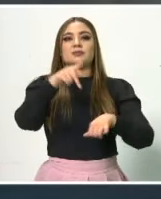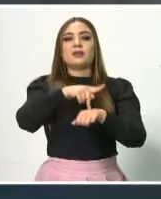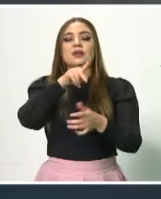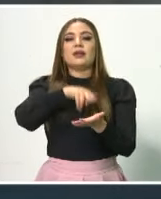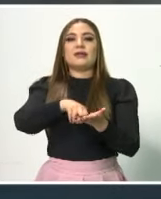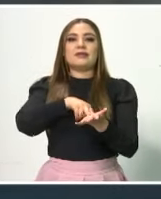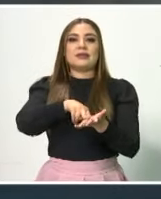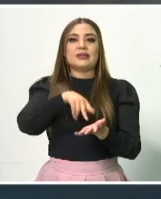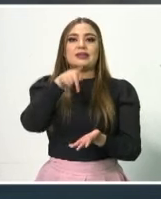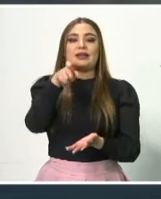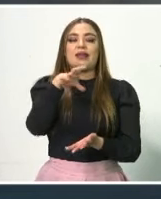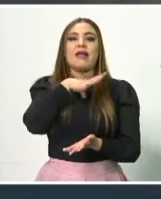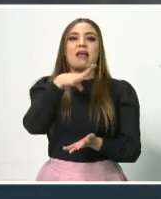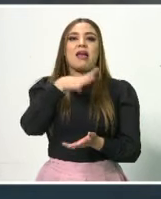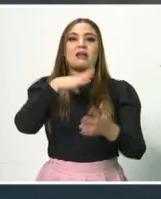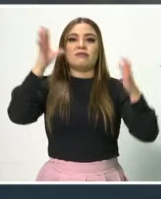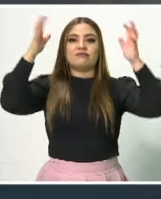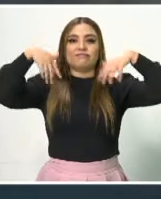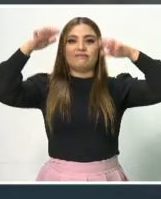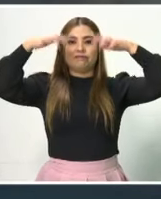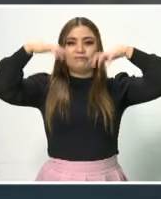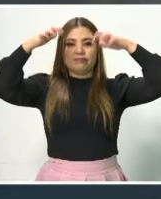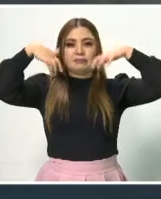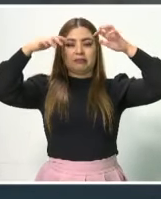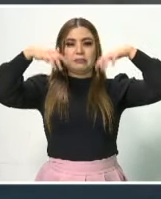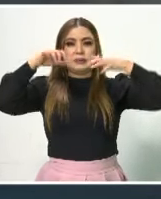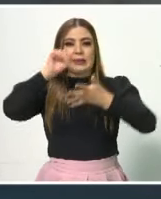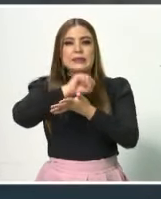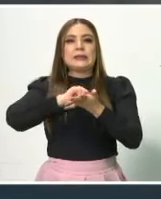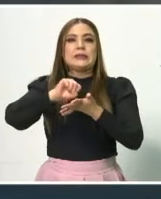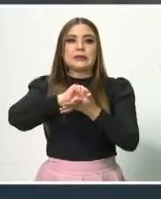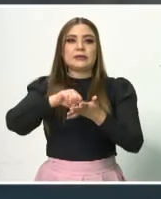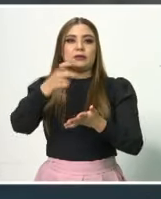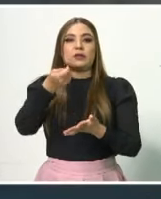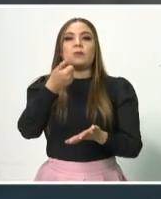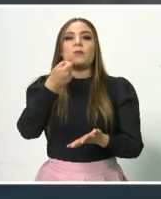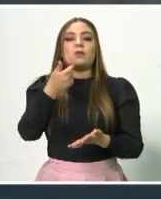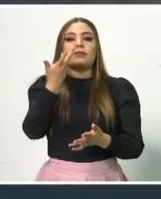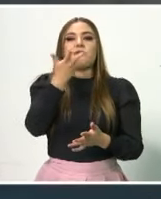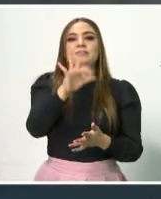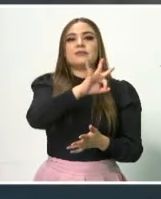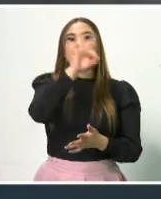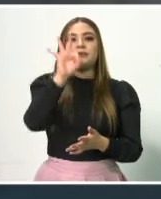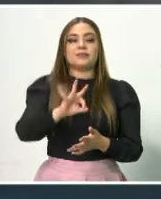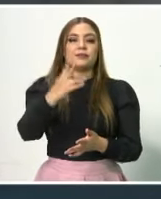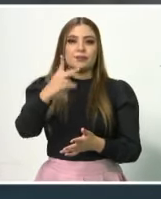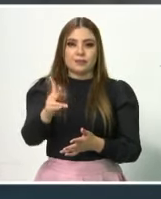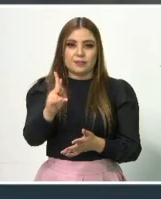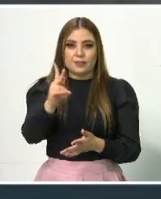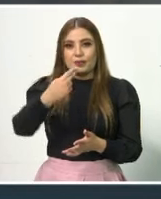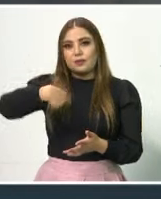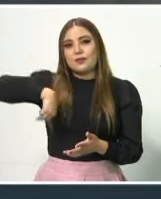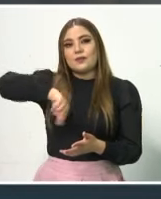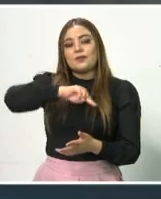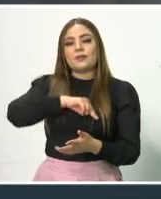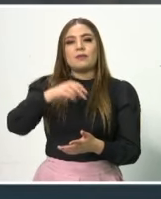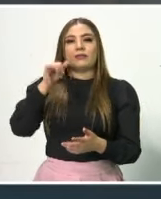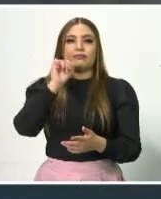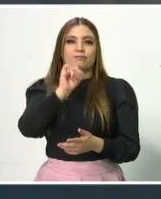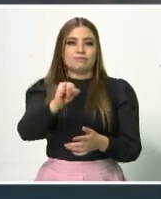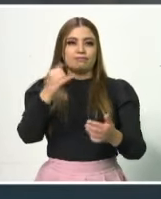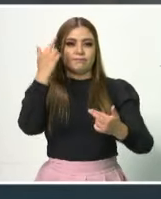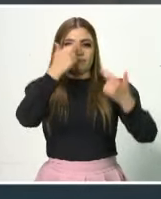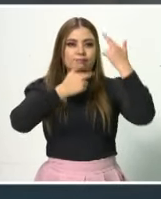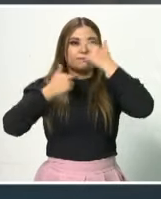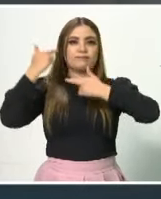tenemos probabilidad de lluvia hasta el momento, se mantiene muy mínima, únicamente en un 10%, pero vamos a estar muy pendientes en